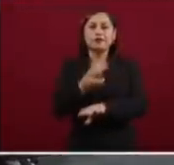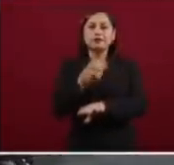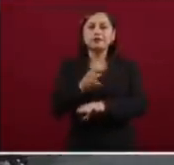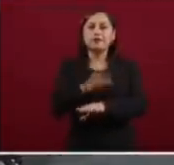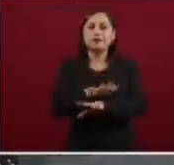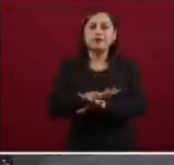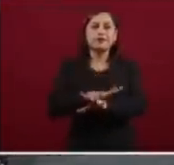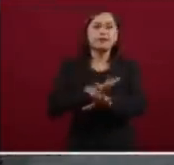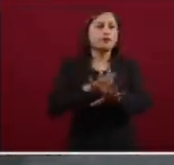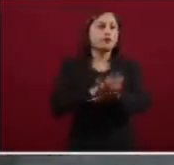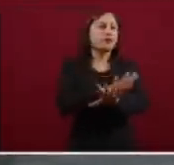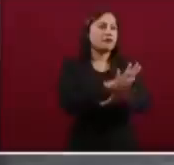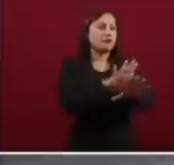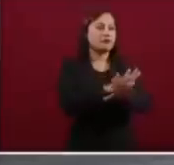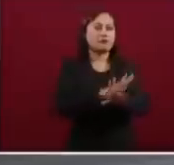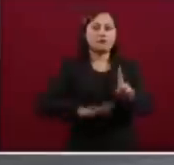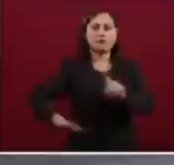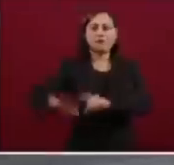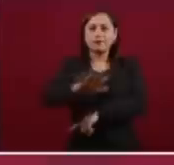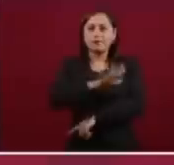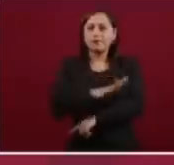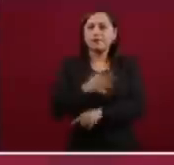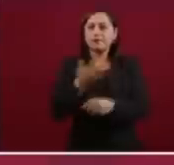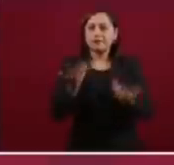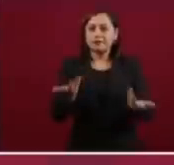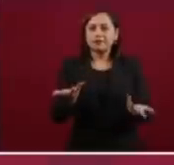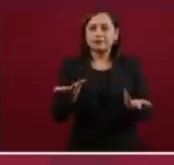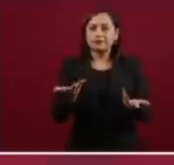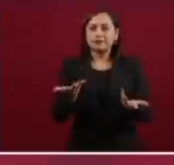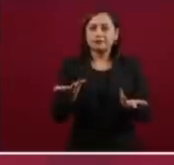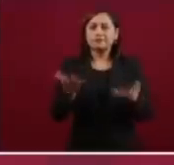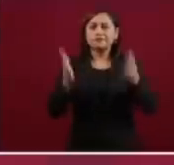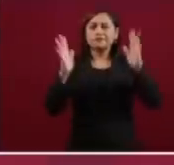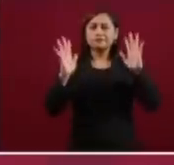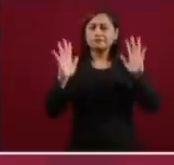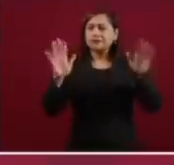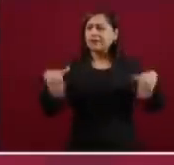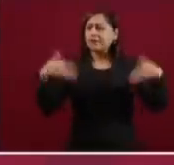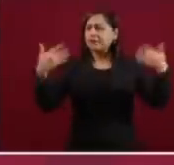entonces pueden continuar esas prácticas